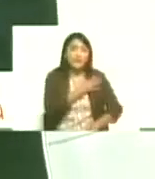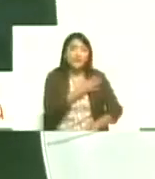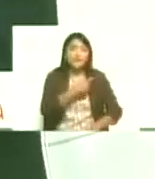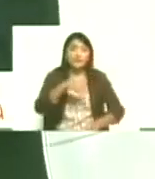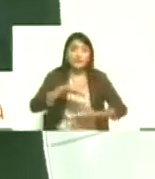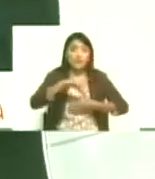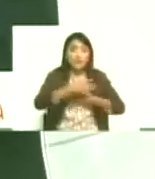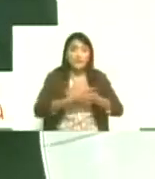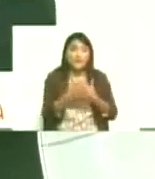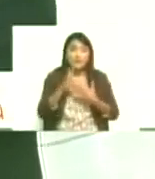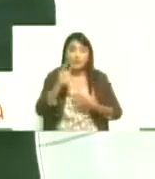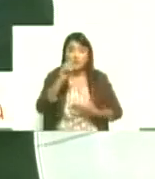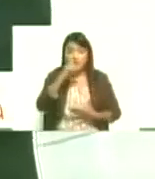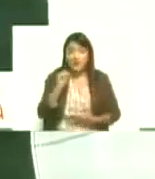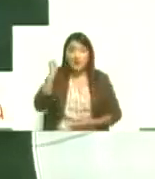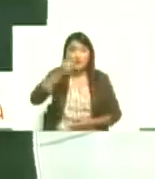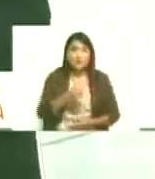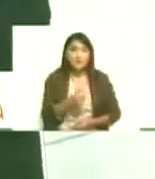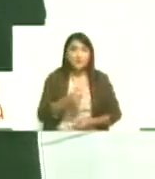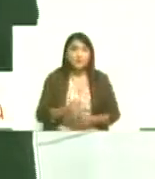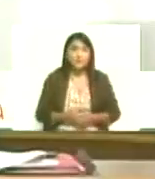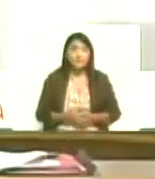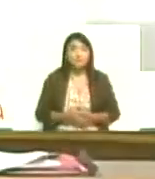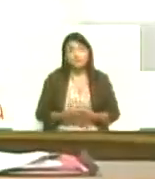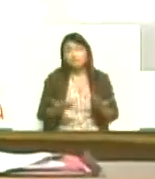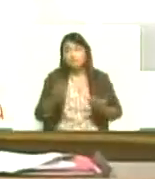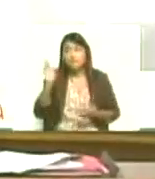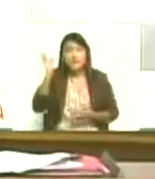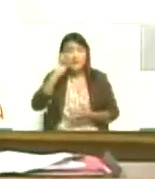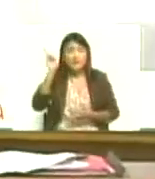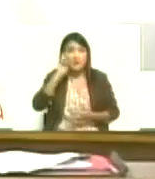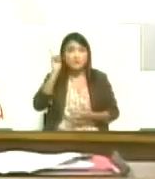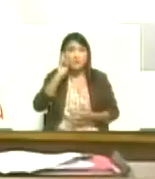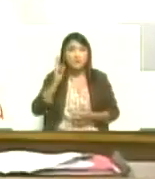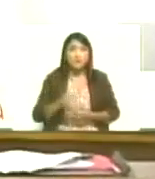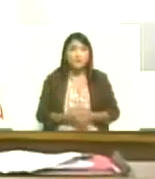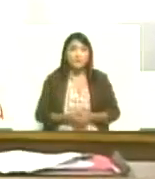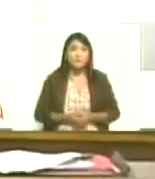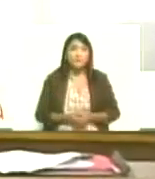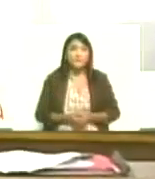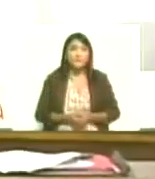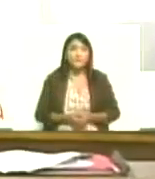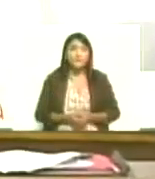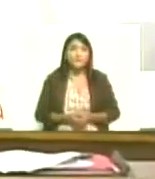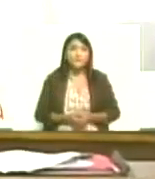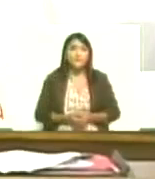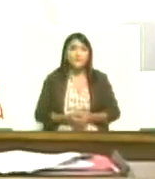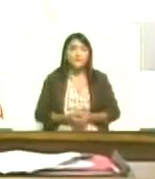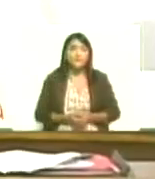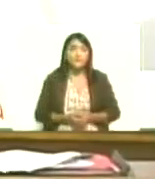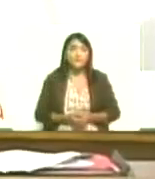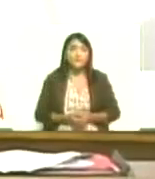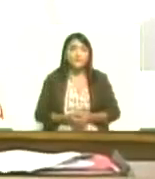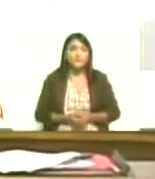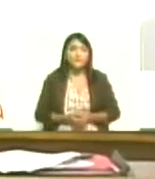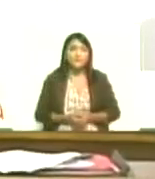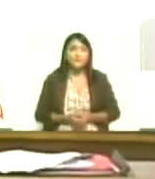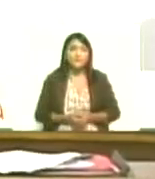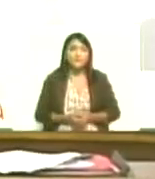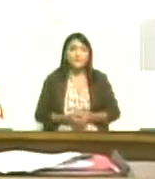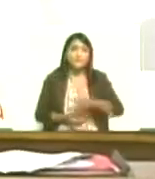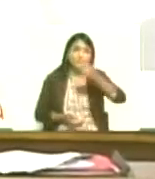años, y hay que decirlo porque es verdad, y lo decimos con humildad, fue completa y